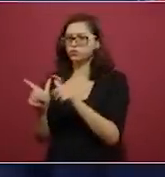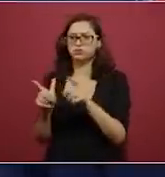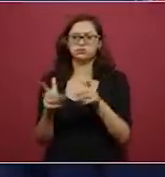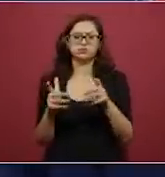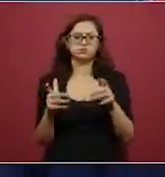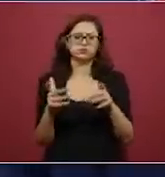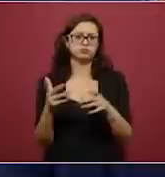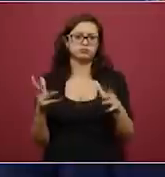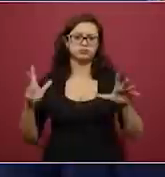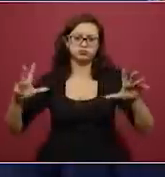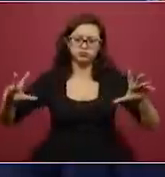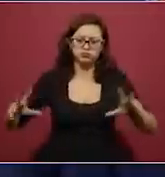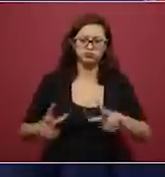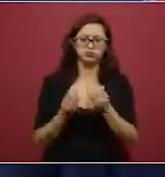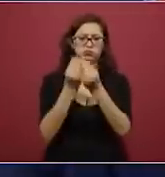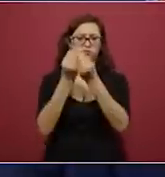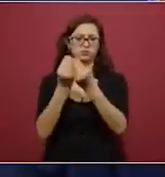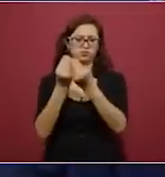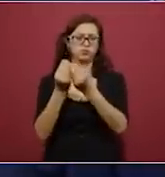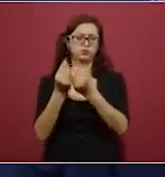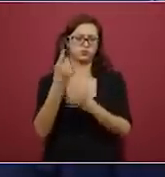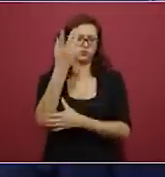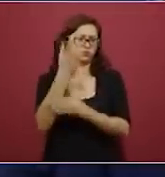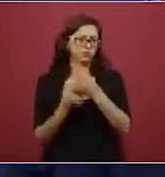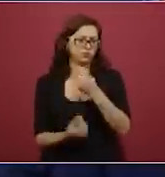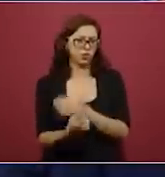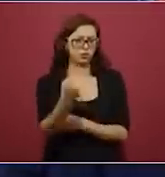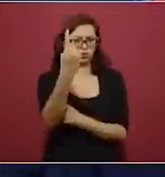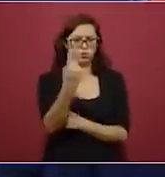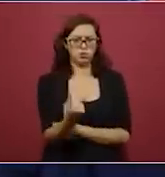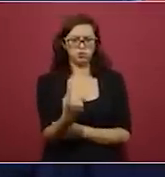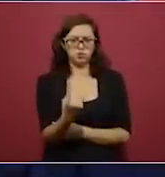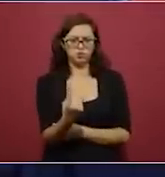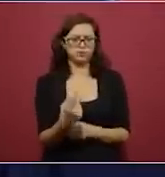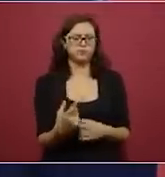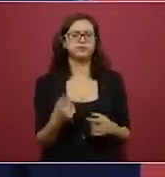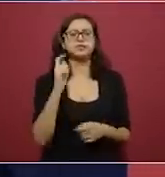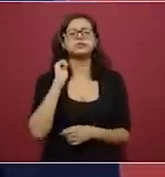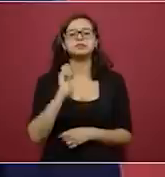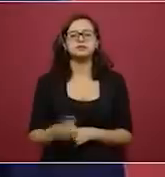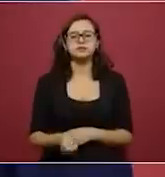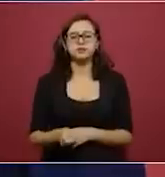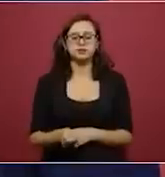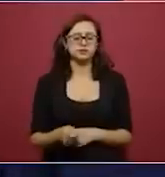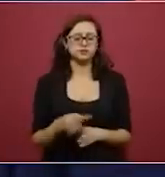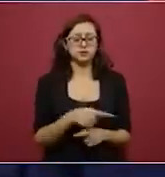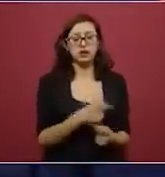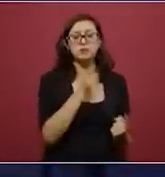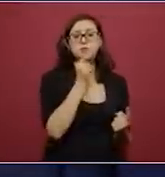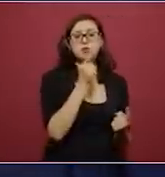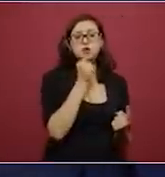d e instituciones se une la policía